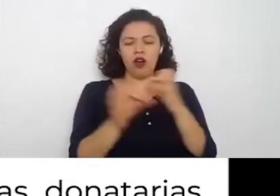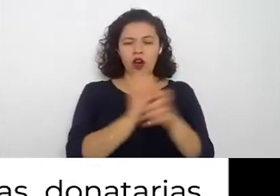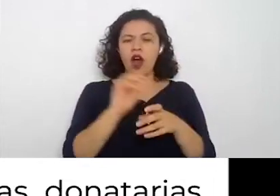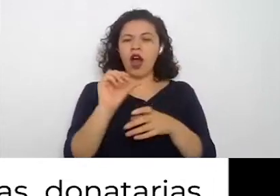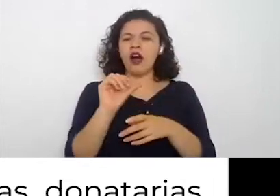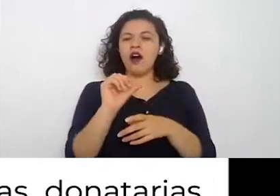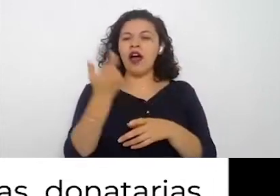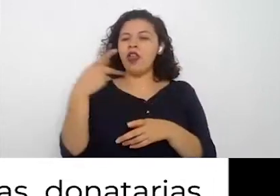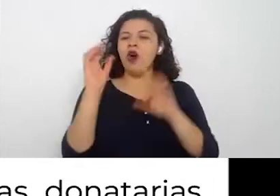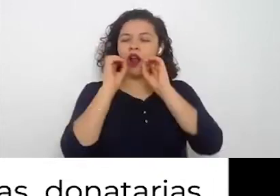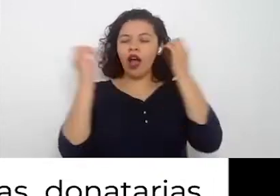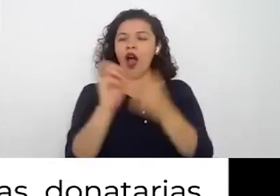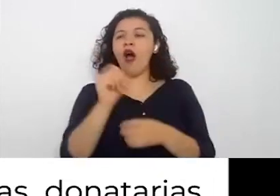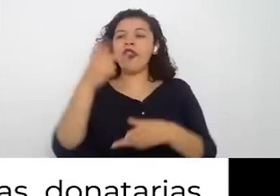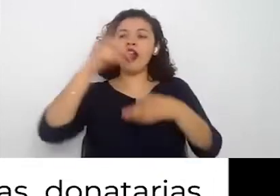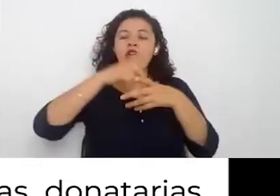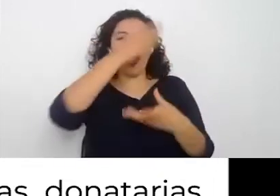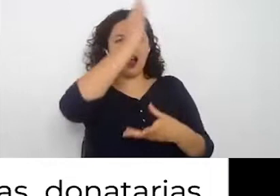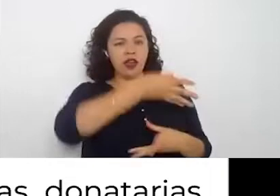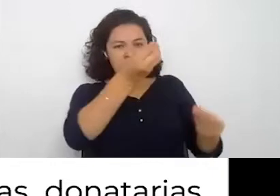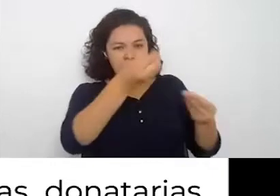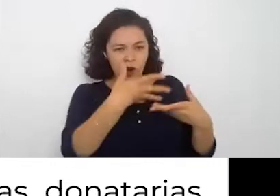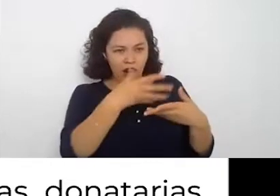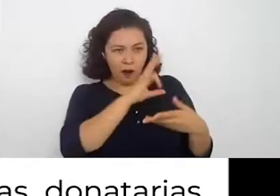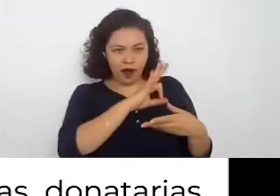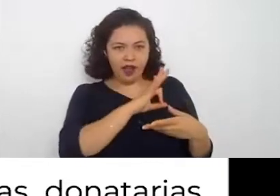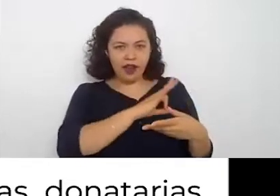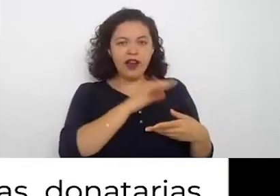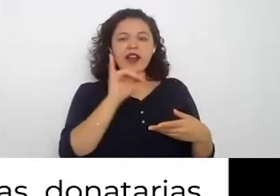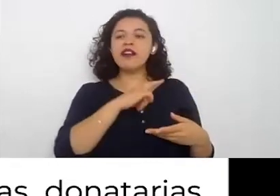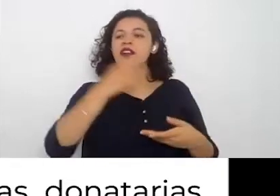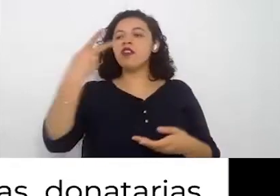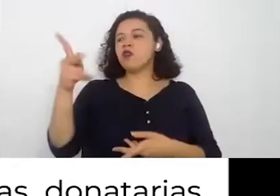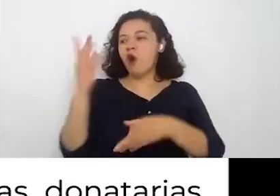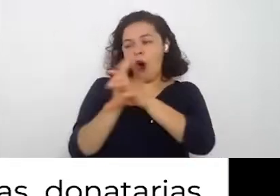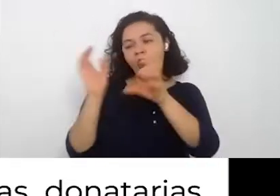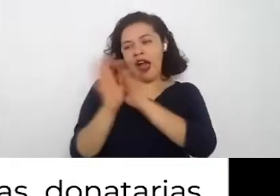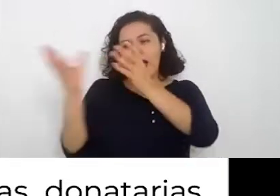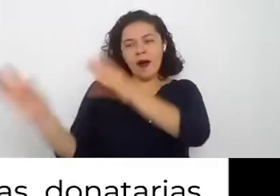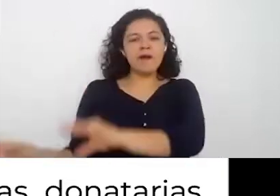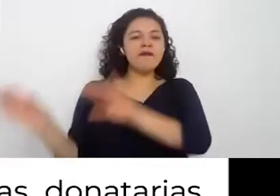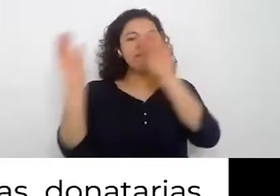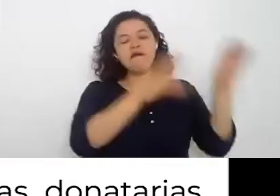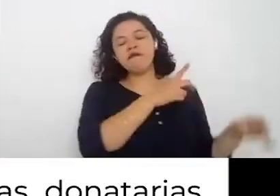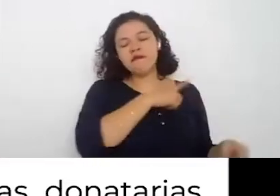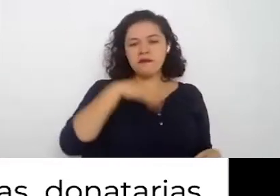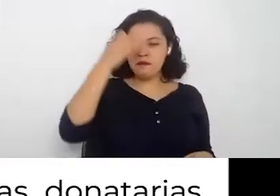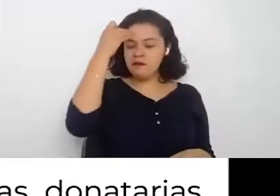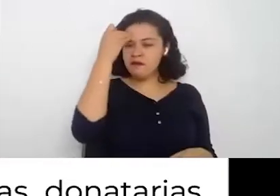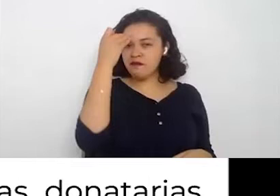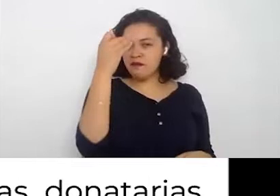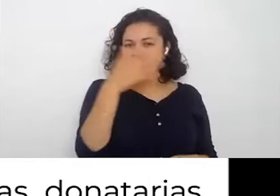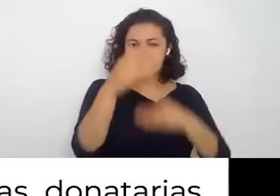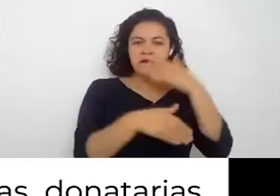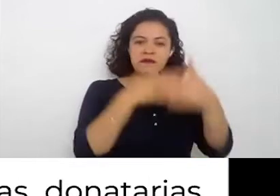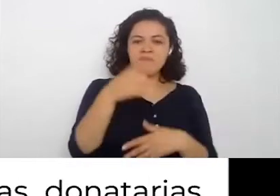donataria autorizada, ¿sí? Y te da un tiempo definido. ¿En qué tiempo deberás de hacer todo este